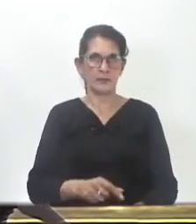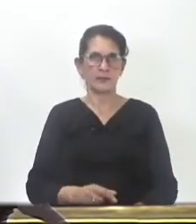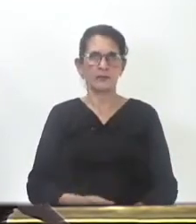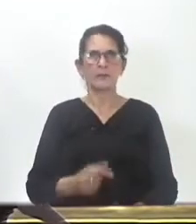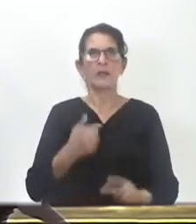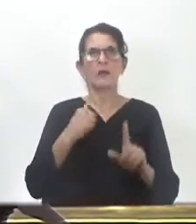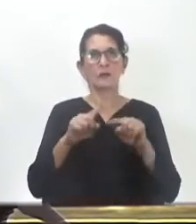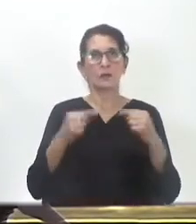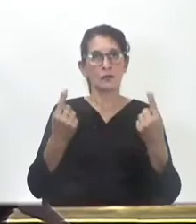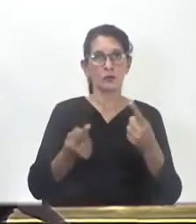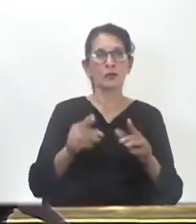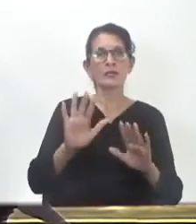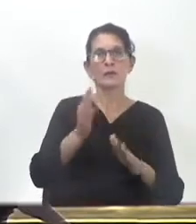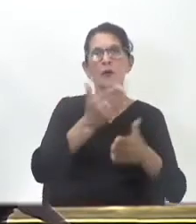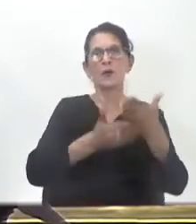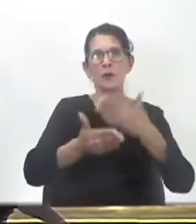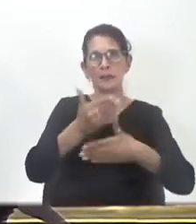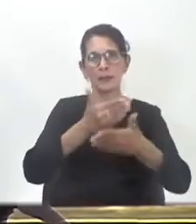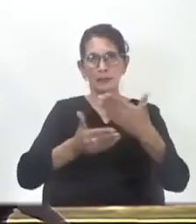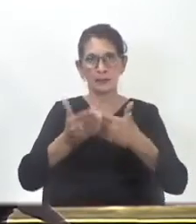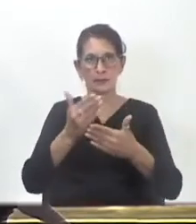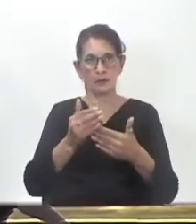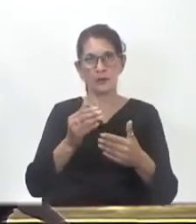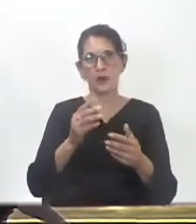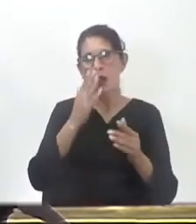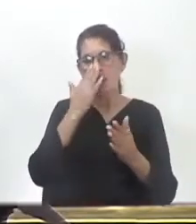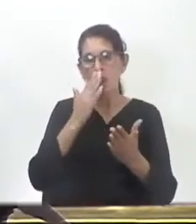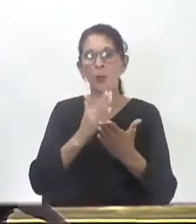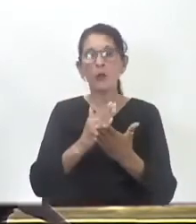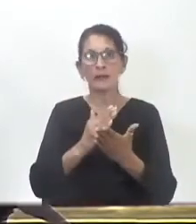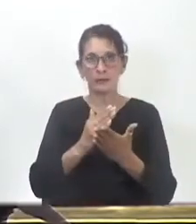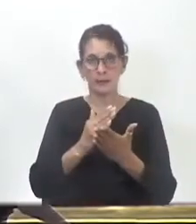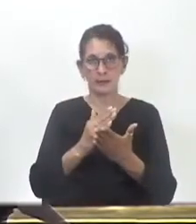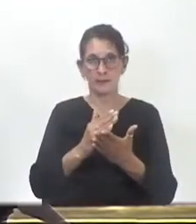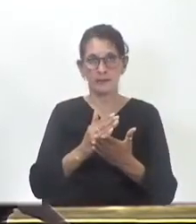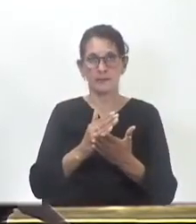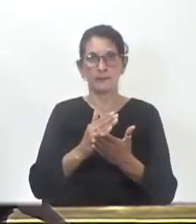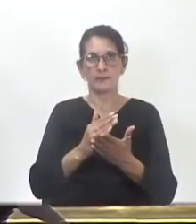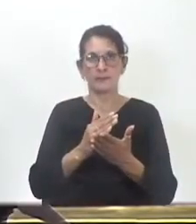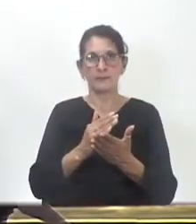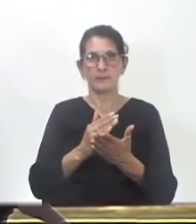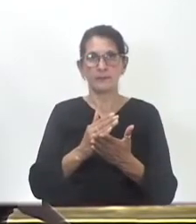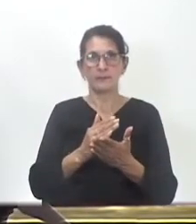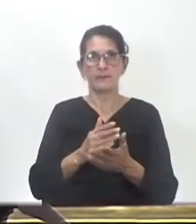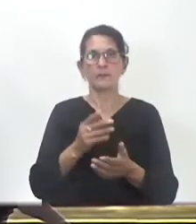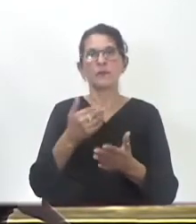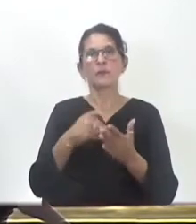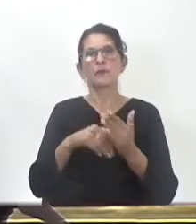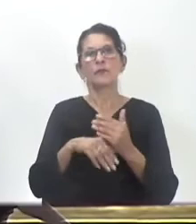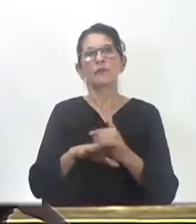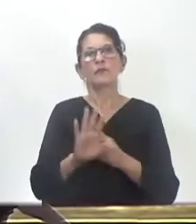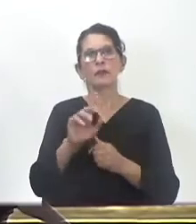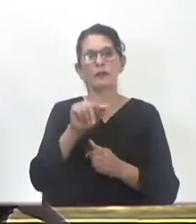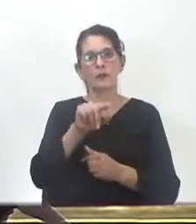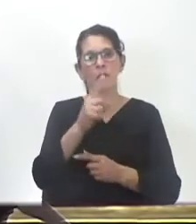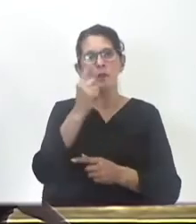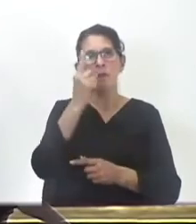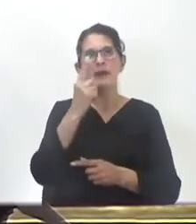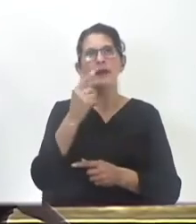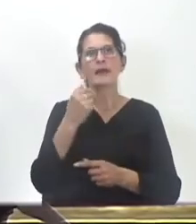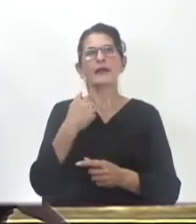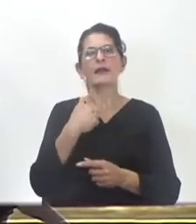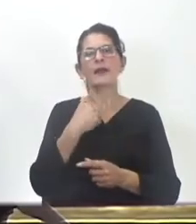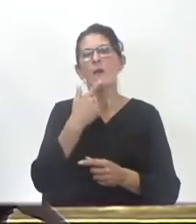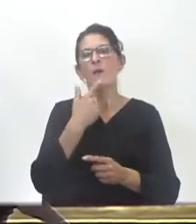Hemos compartido la última intervención del comisionado Petit, fue una que nos alimentó a